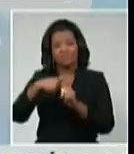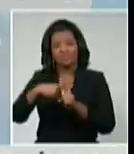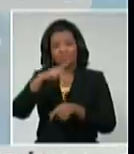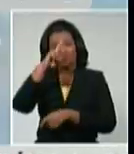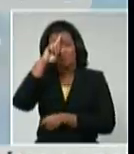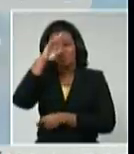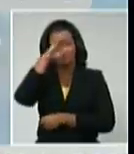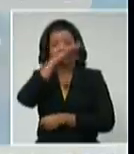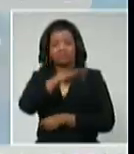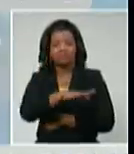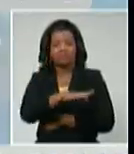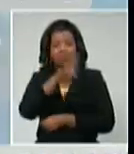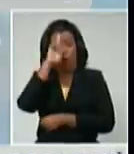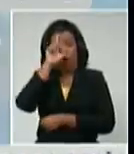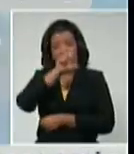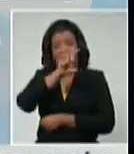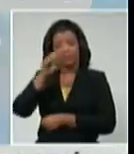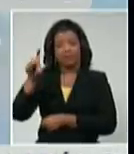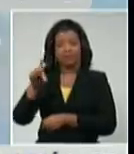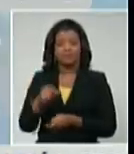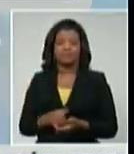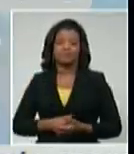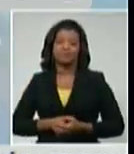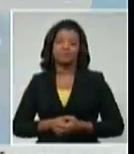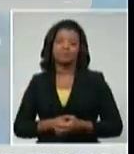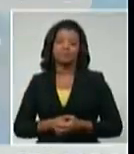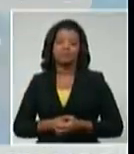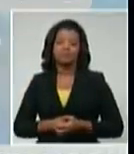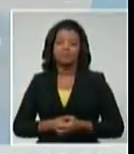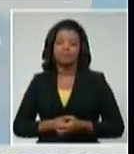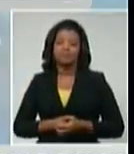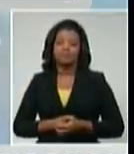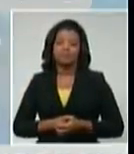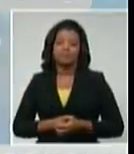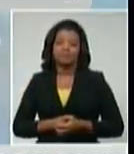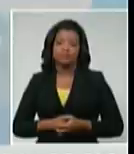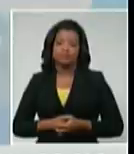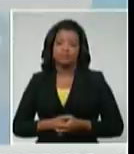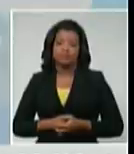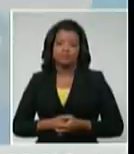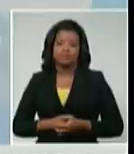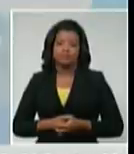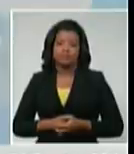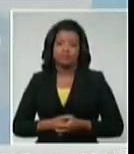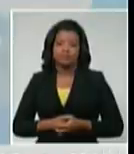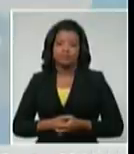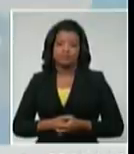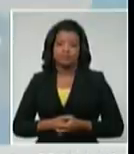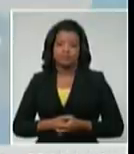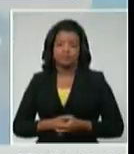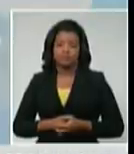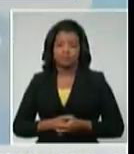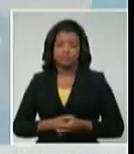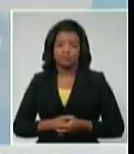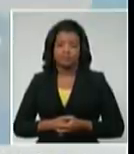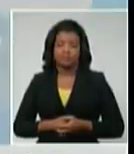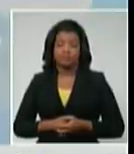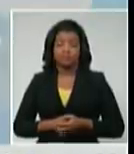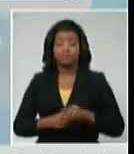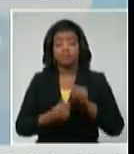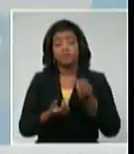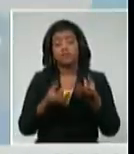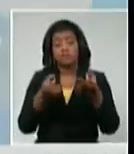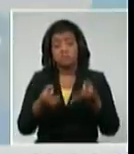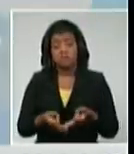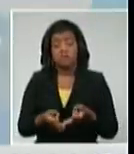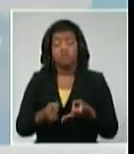tenemos en nuestro país. Con fuente de infección determinada, a pesar del esfuerzo, a pesar de